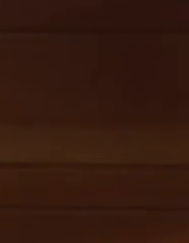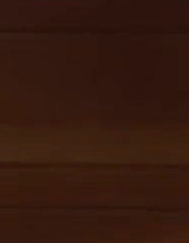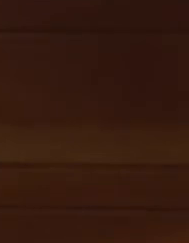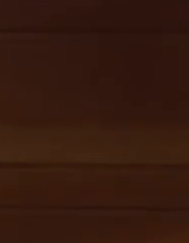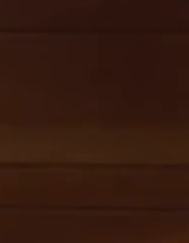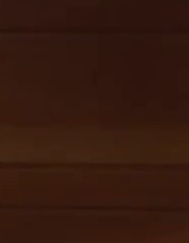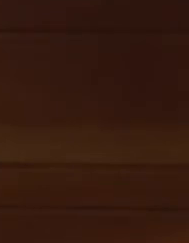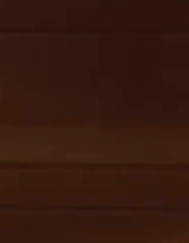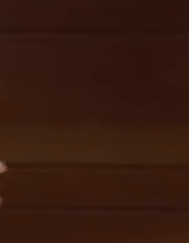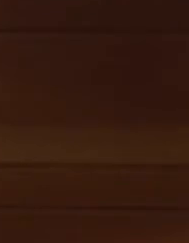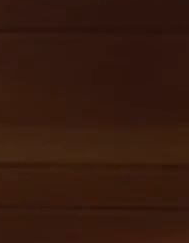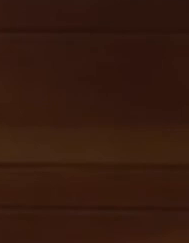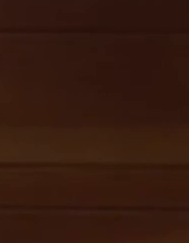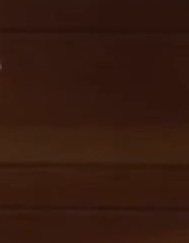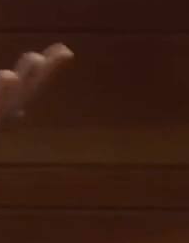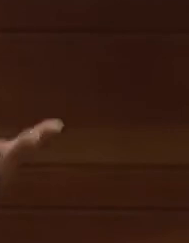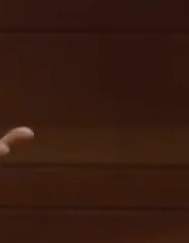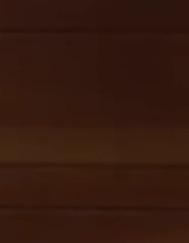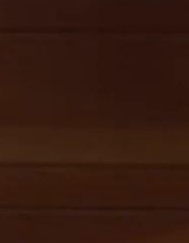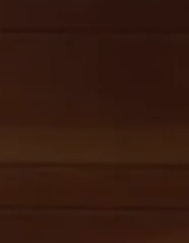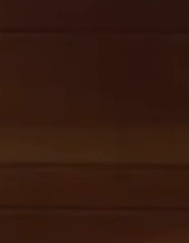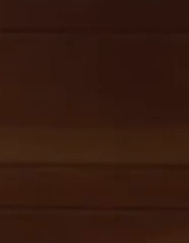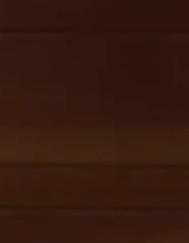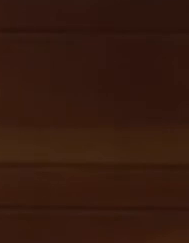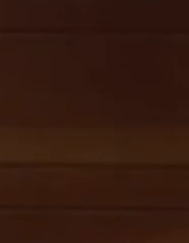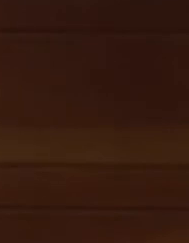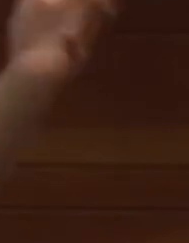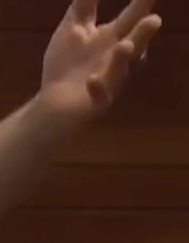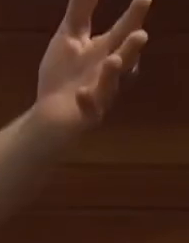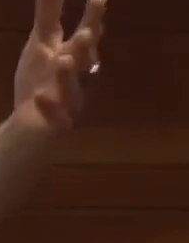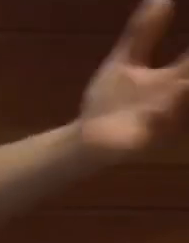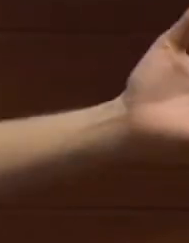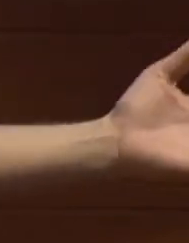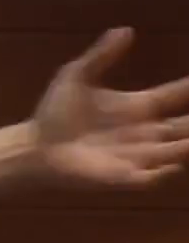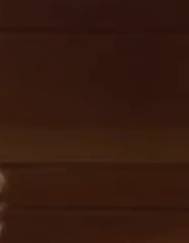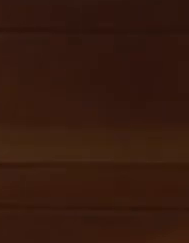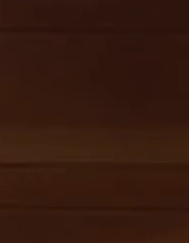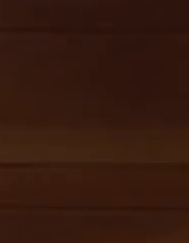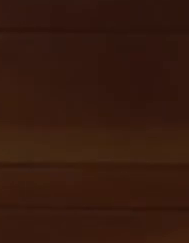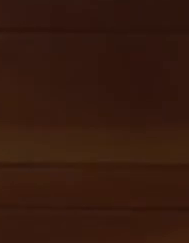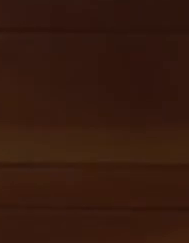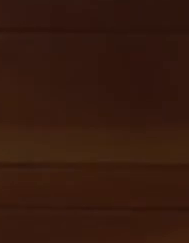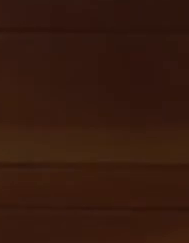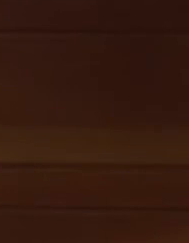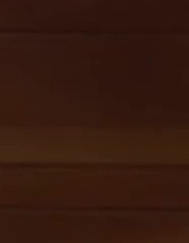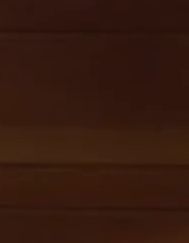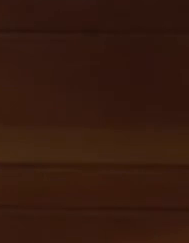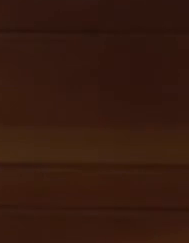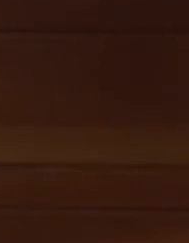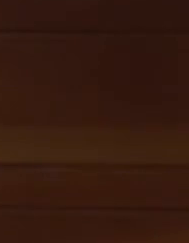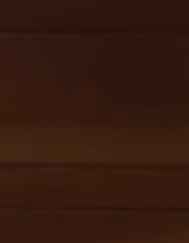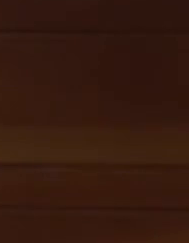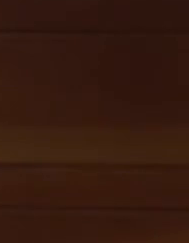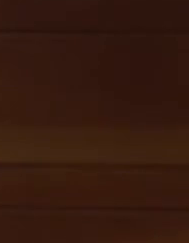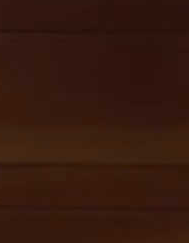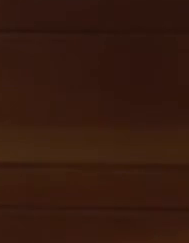talleres previstos, de las formas de participación, si alguien no las conoce, aunque la gente a la que llegamos, siguiendo los argumentos de ellos, bueno, pues ha venido